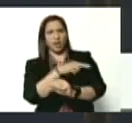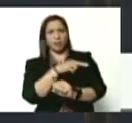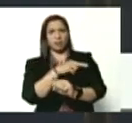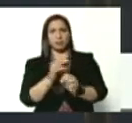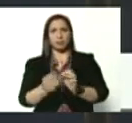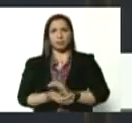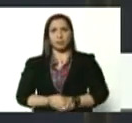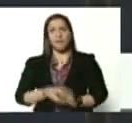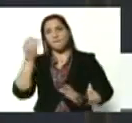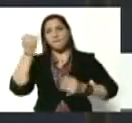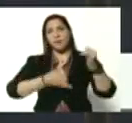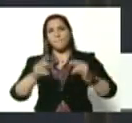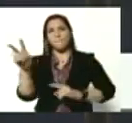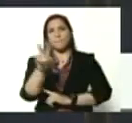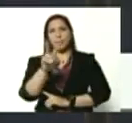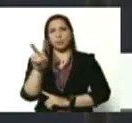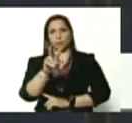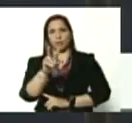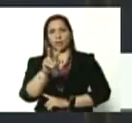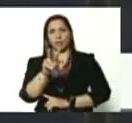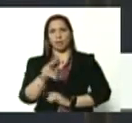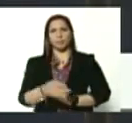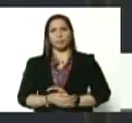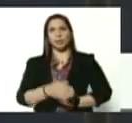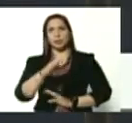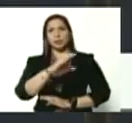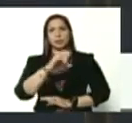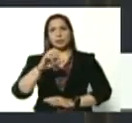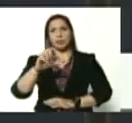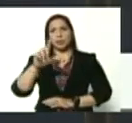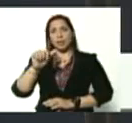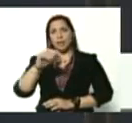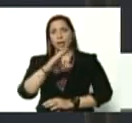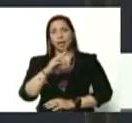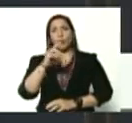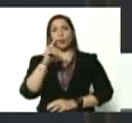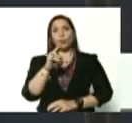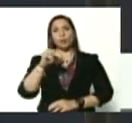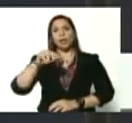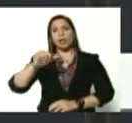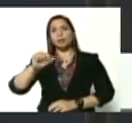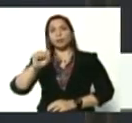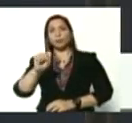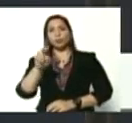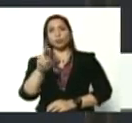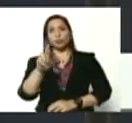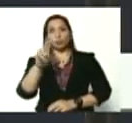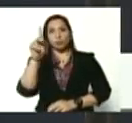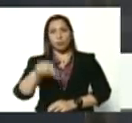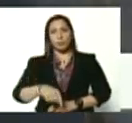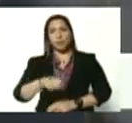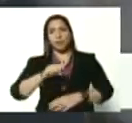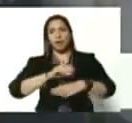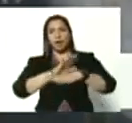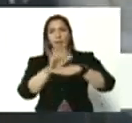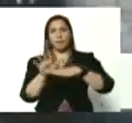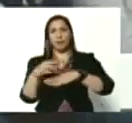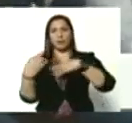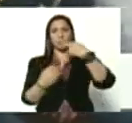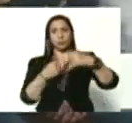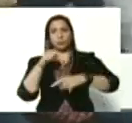el fin de venezuela de la celada de la unasur del alba y de la revolución bolivariana